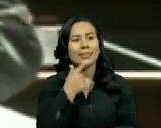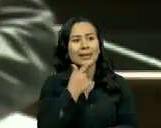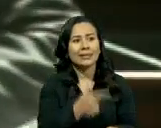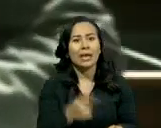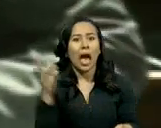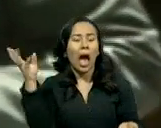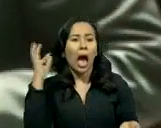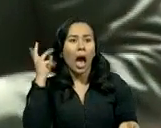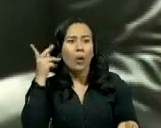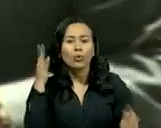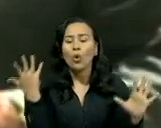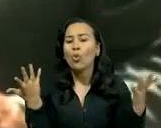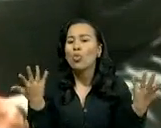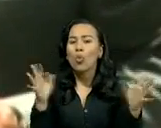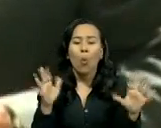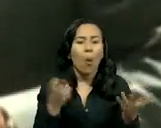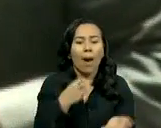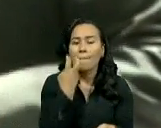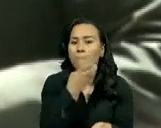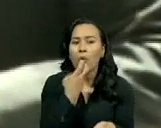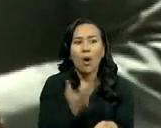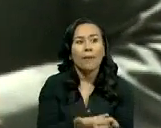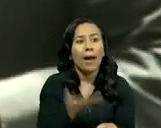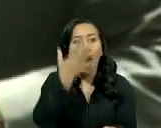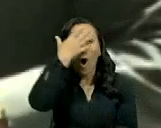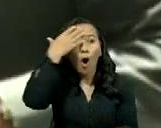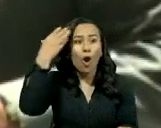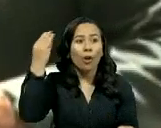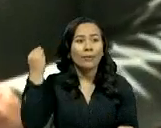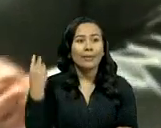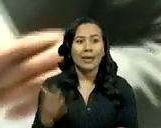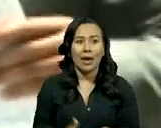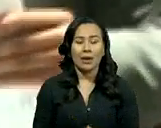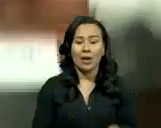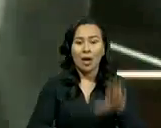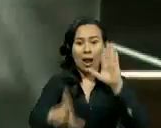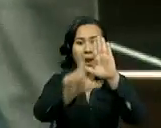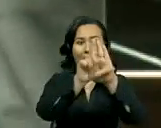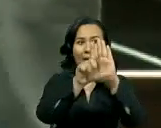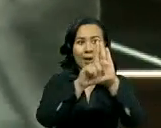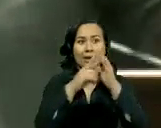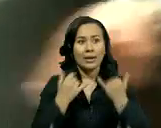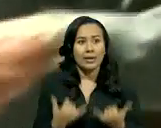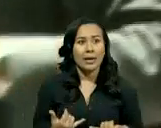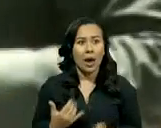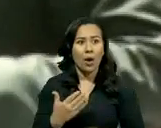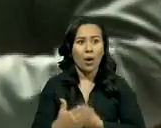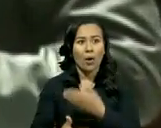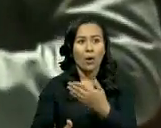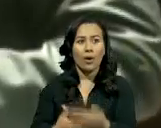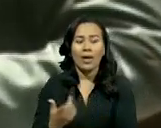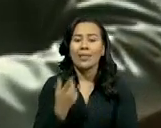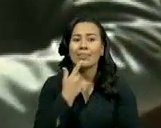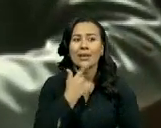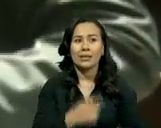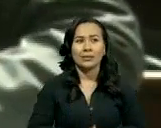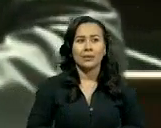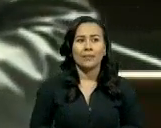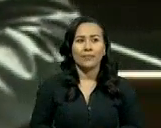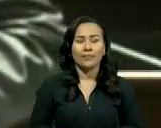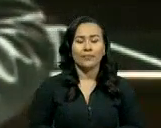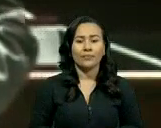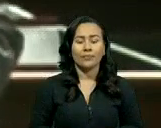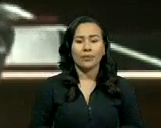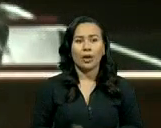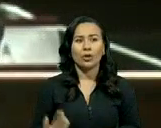audio. Pero lamentablemente, se olvidaron de esos principios legales que ahora, después de esto, nos van a decir que nos